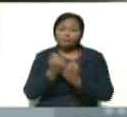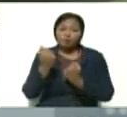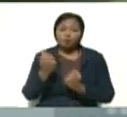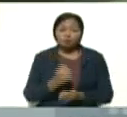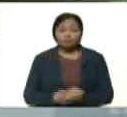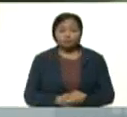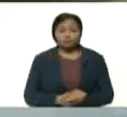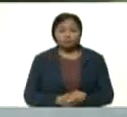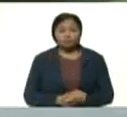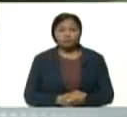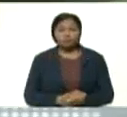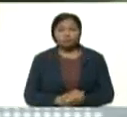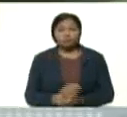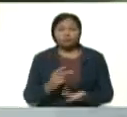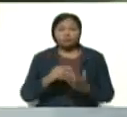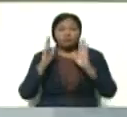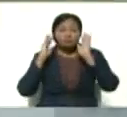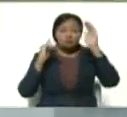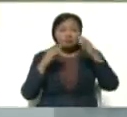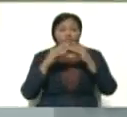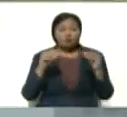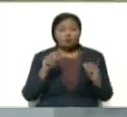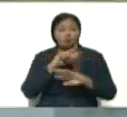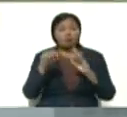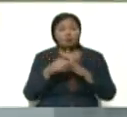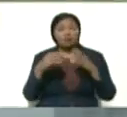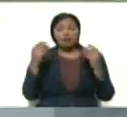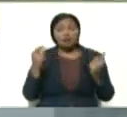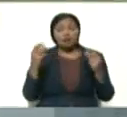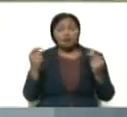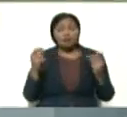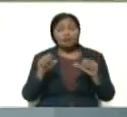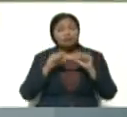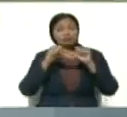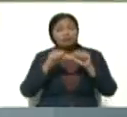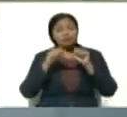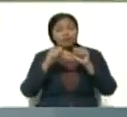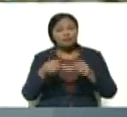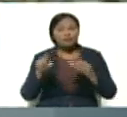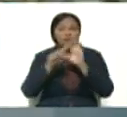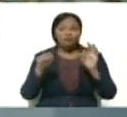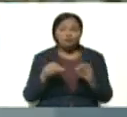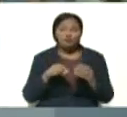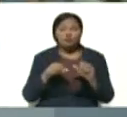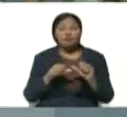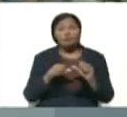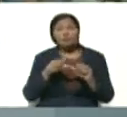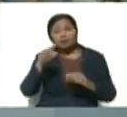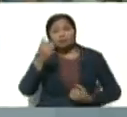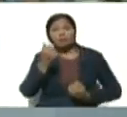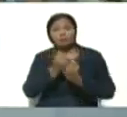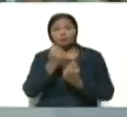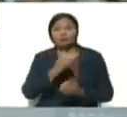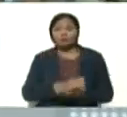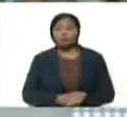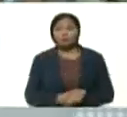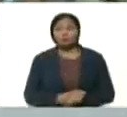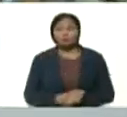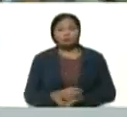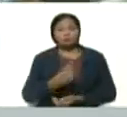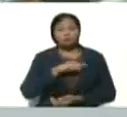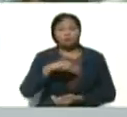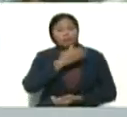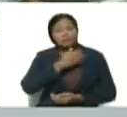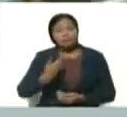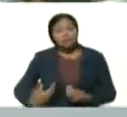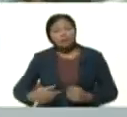estar atentos y alerta a continuar con este apoyo. Nuestro presidente